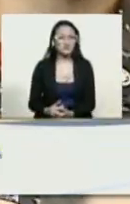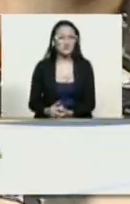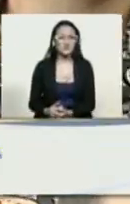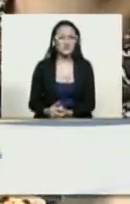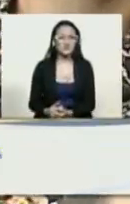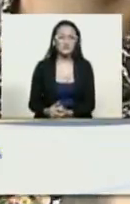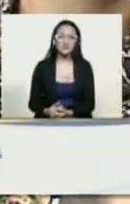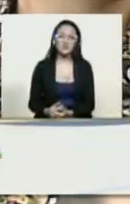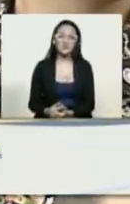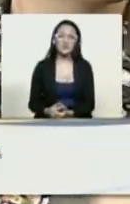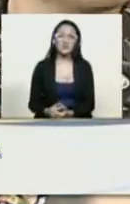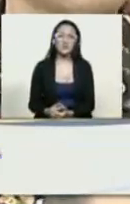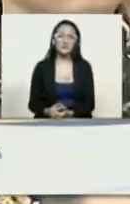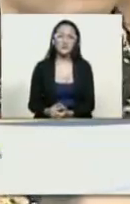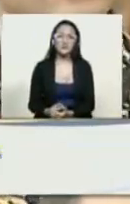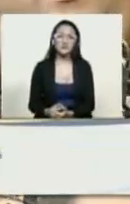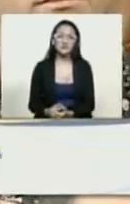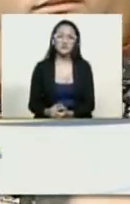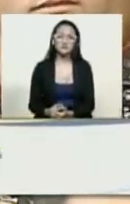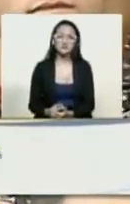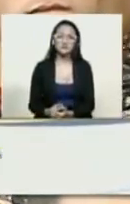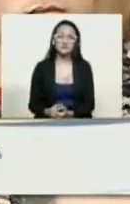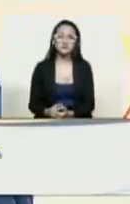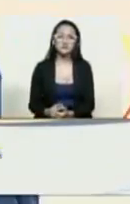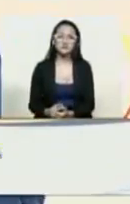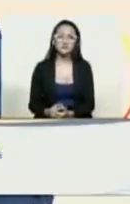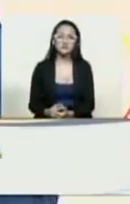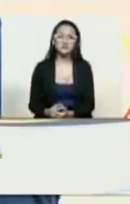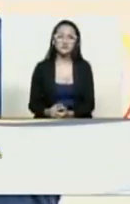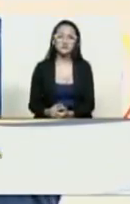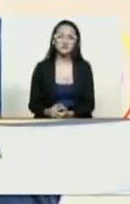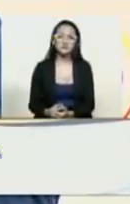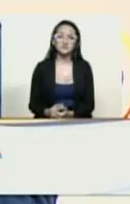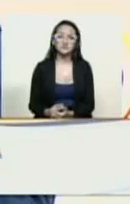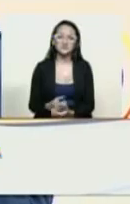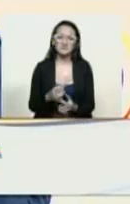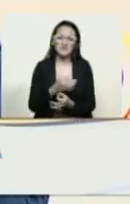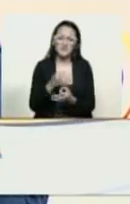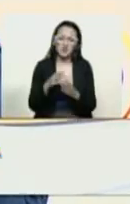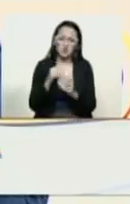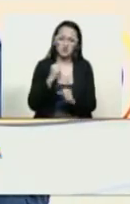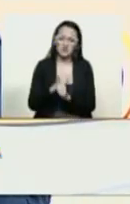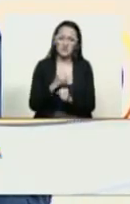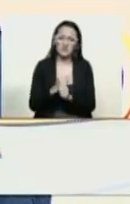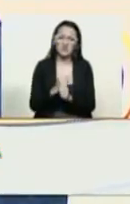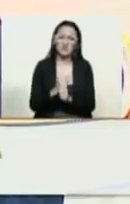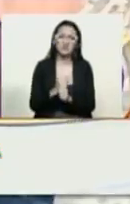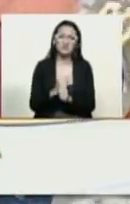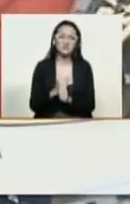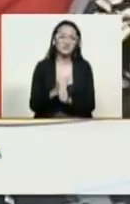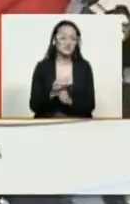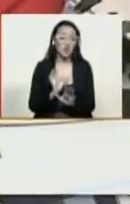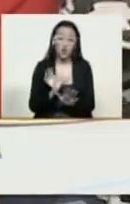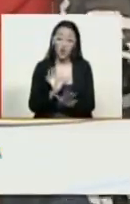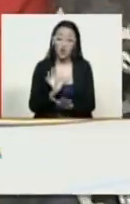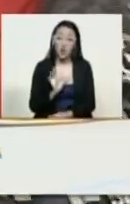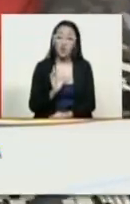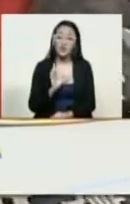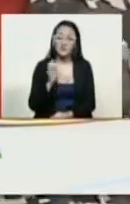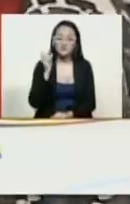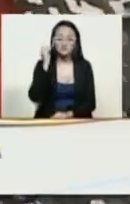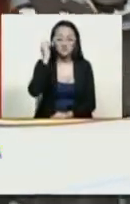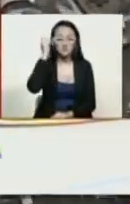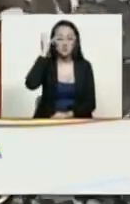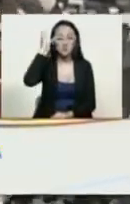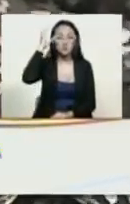comiendo. Yo, de aquí para Hollywood, pues. Vamos a despertar la